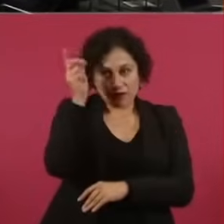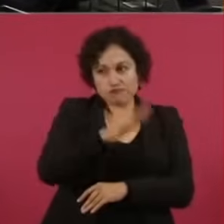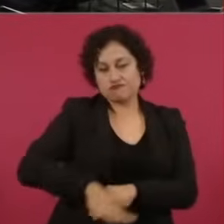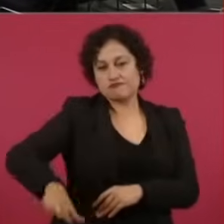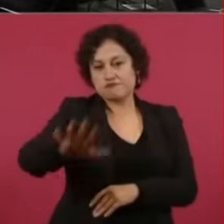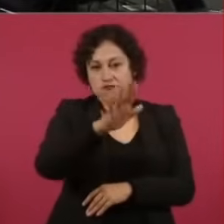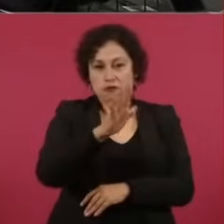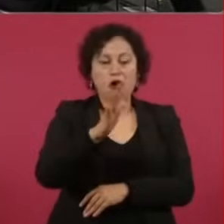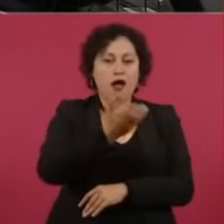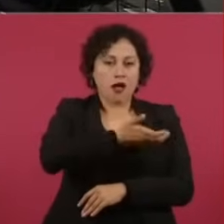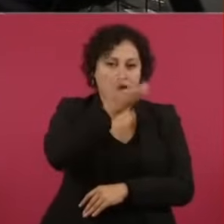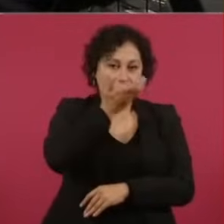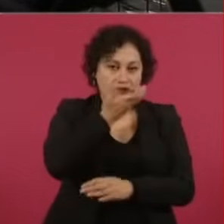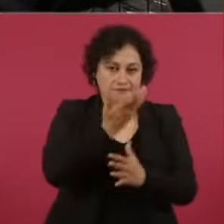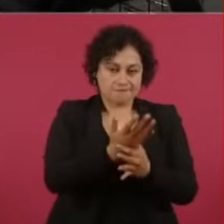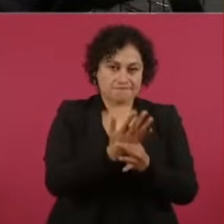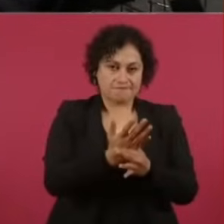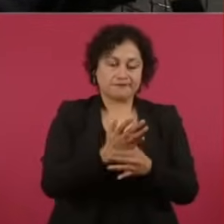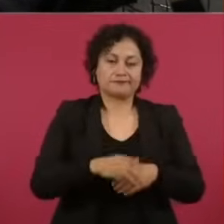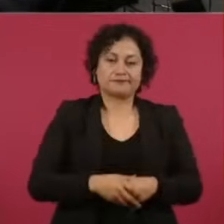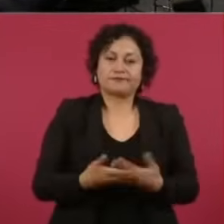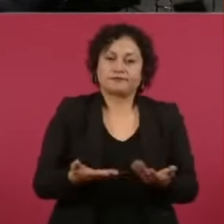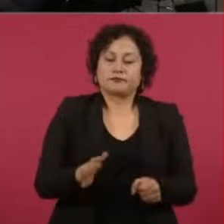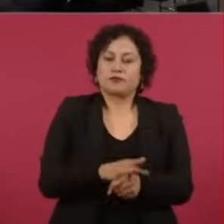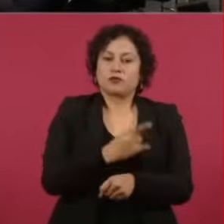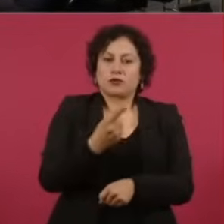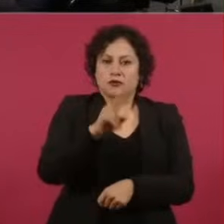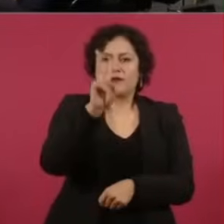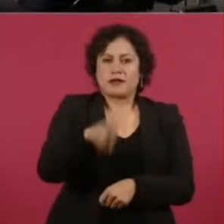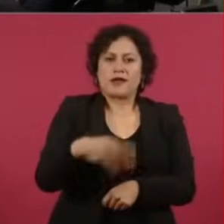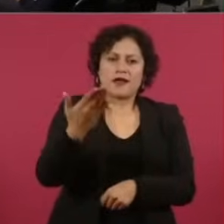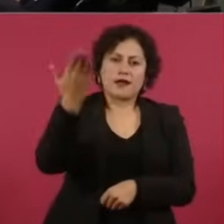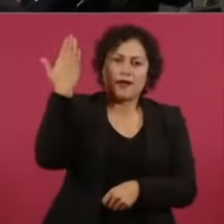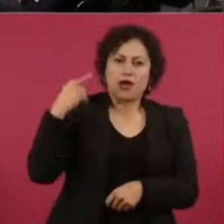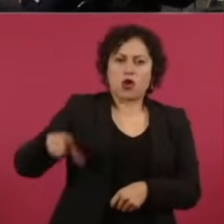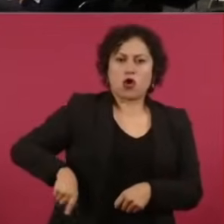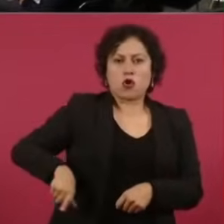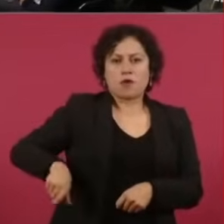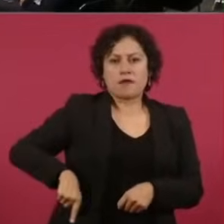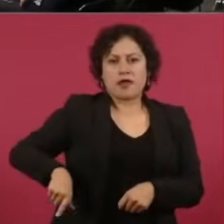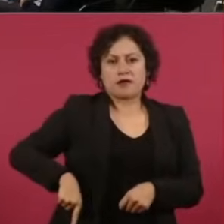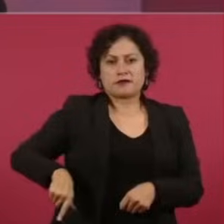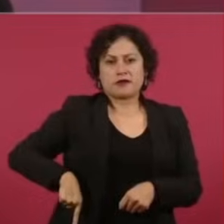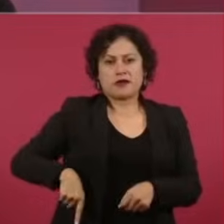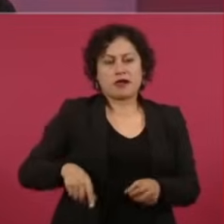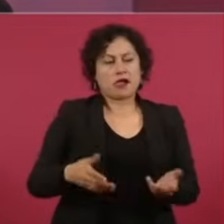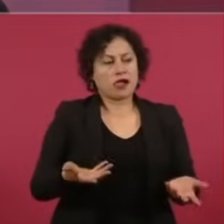el gobierno estaba ensimismado y por eso los gastos tan excesivos,